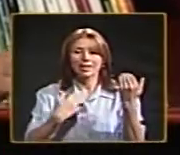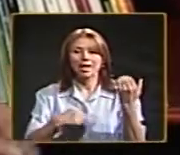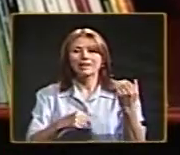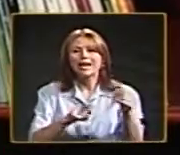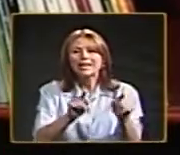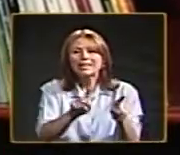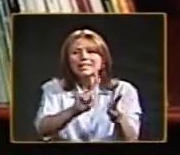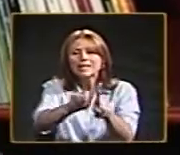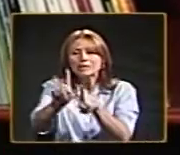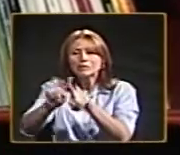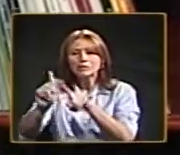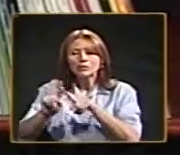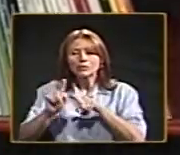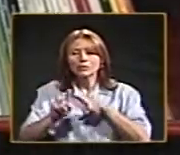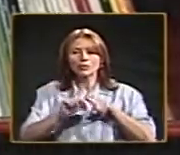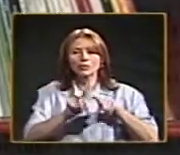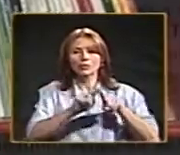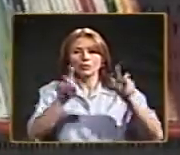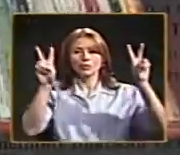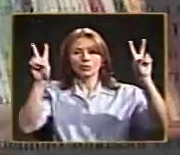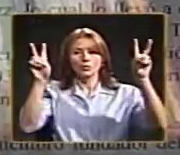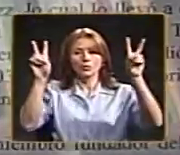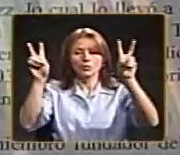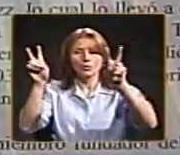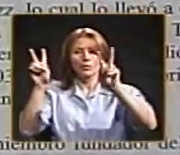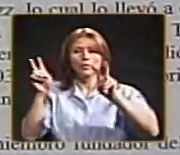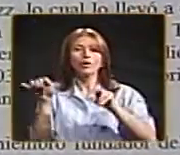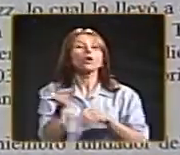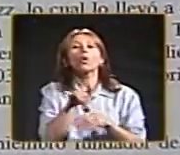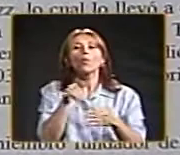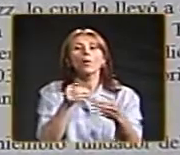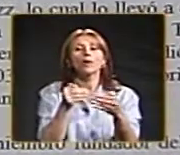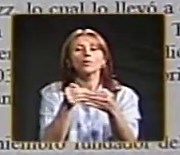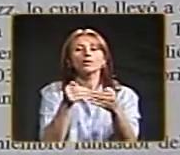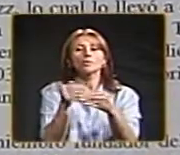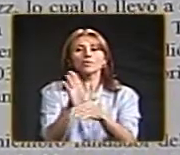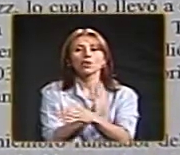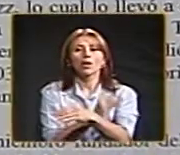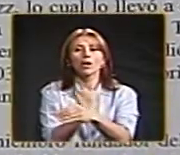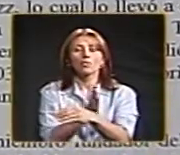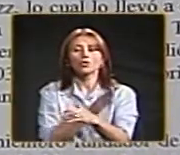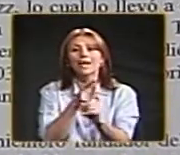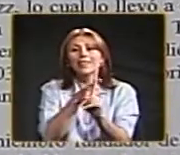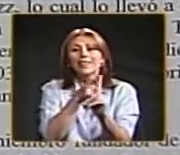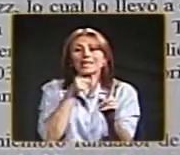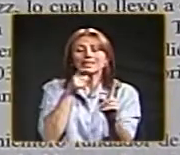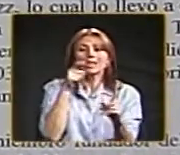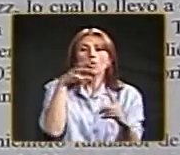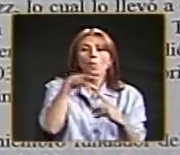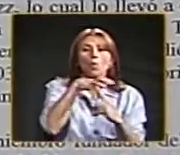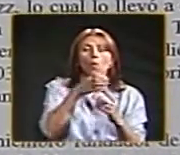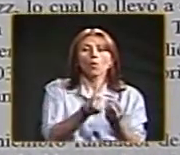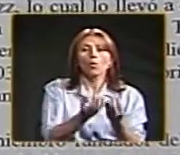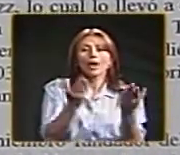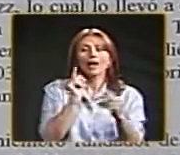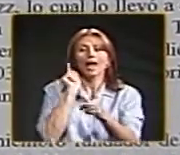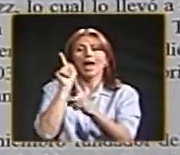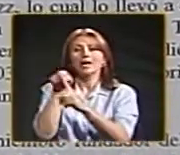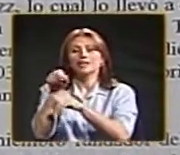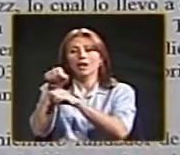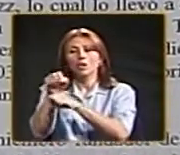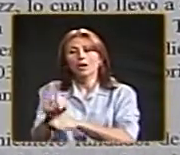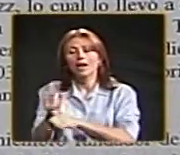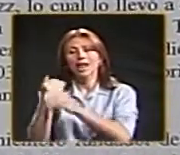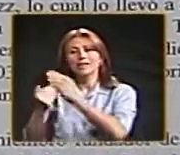variedad temática que como instrumento tiene y como aproximación a la música también, desde lo popular hasta lo clásico, en